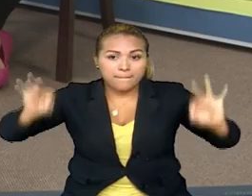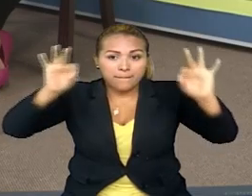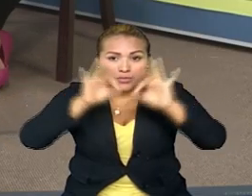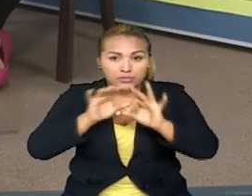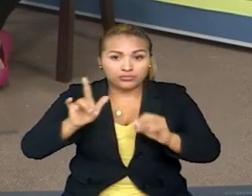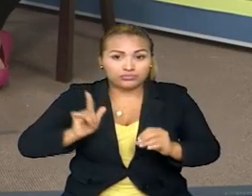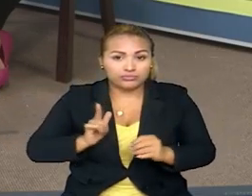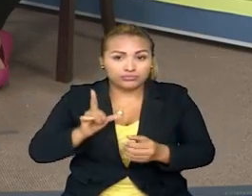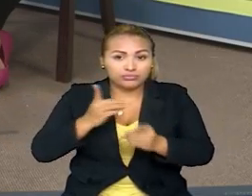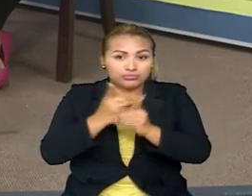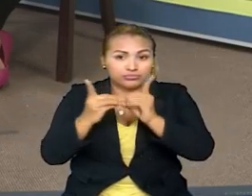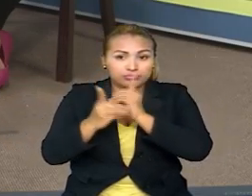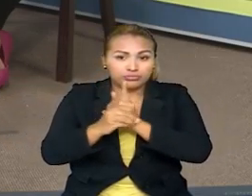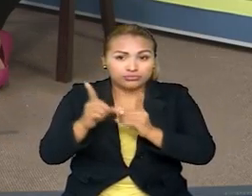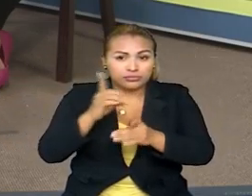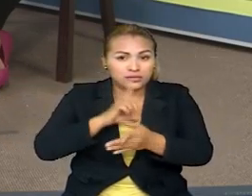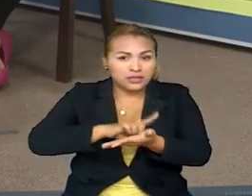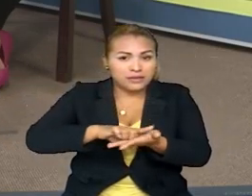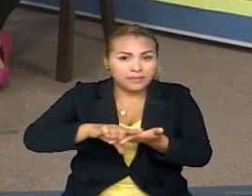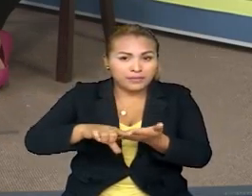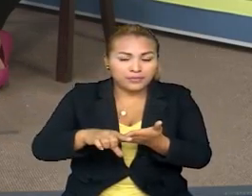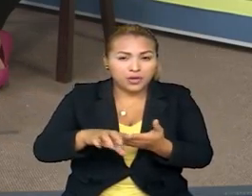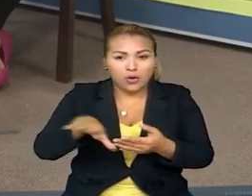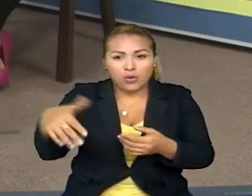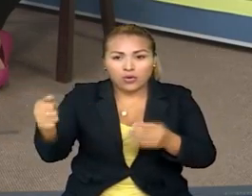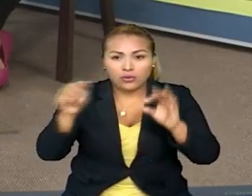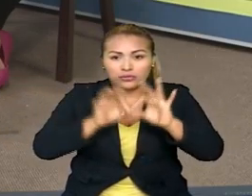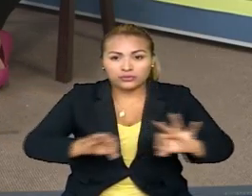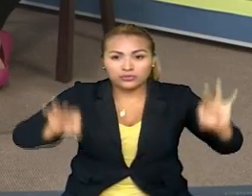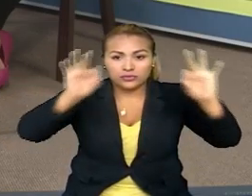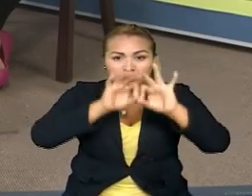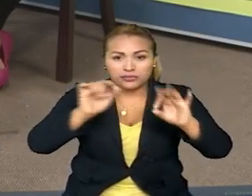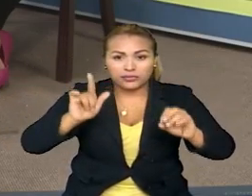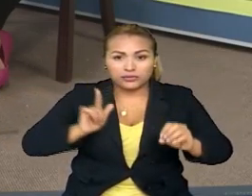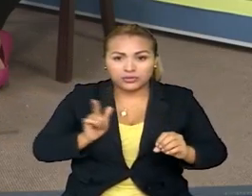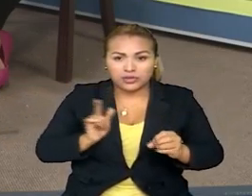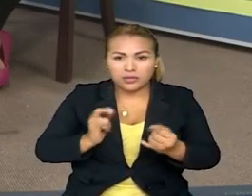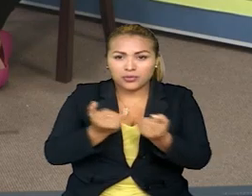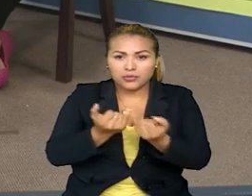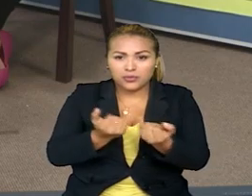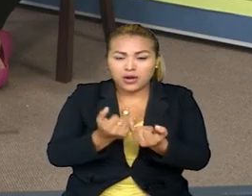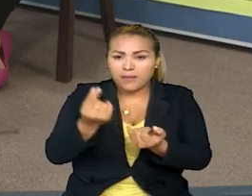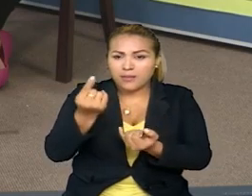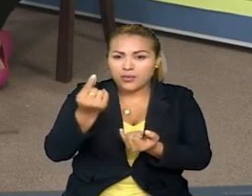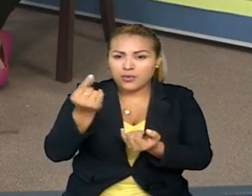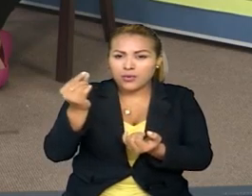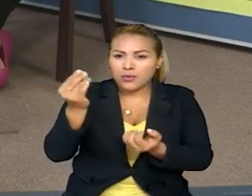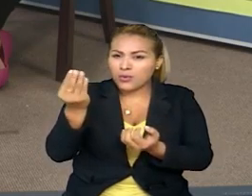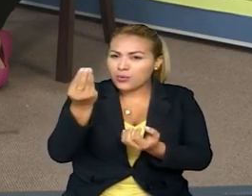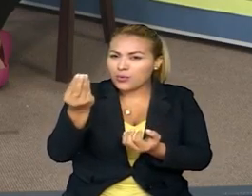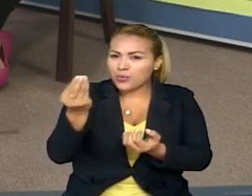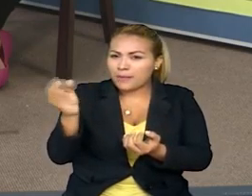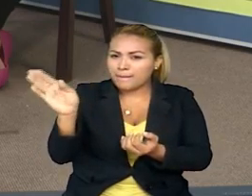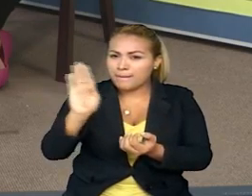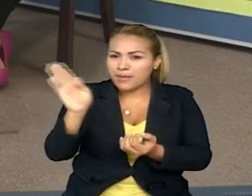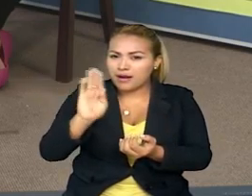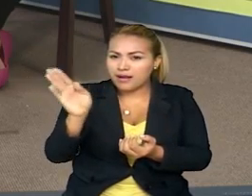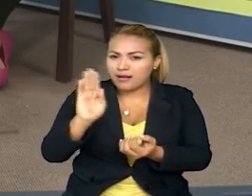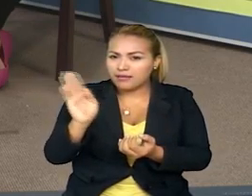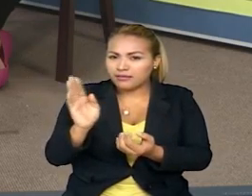tenemos la bátiz acción en el estadio de de pupa tenemos el averiado y el